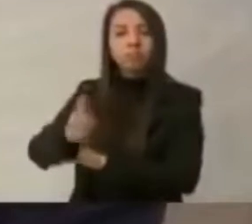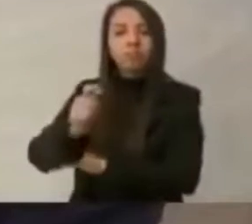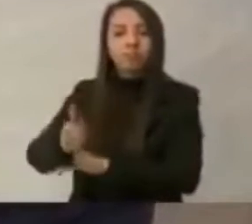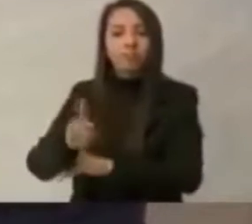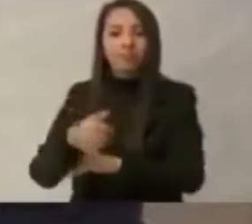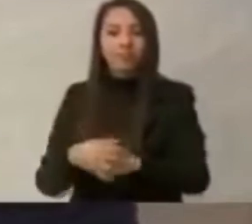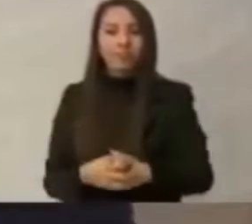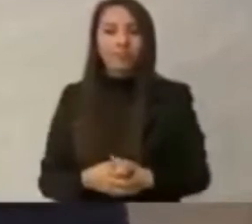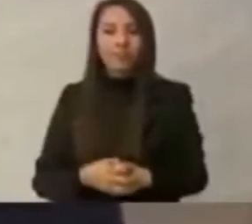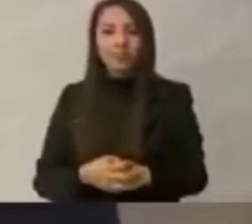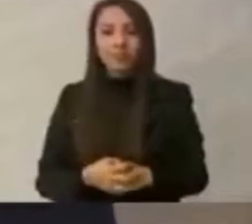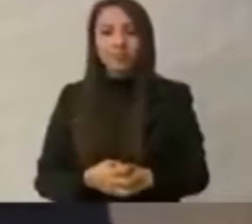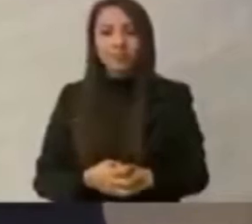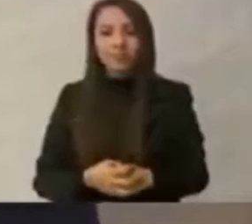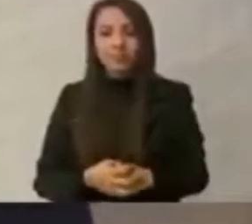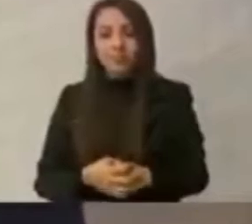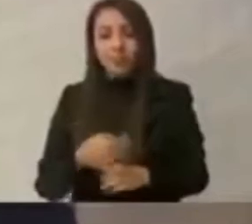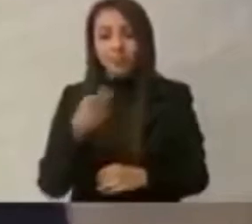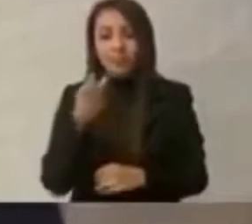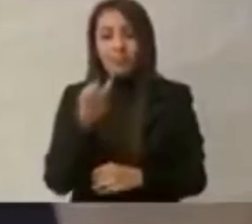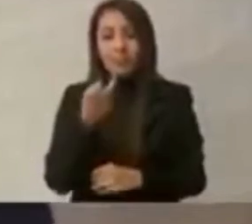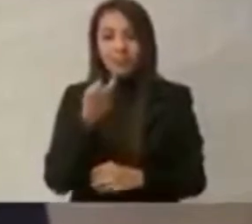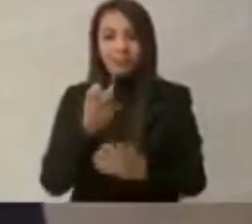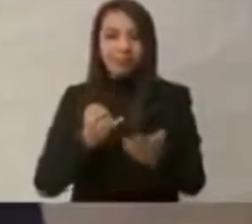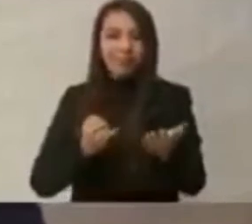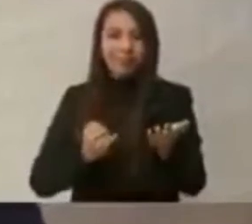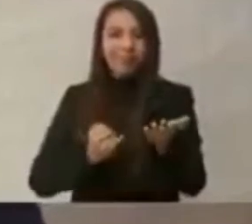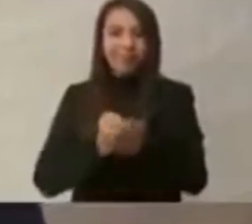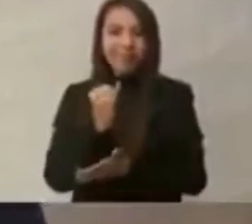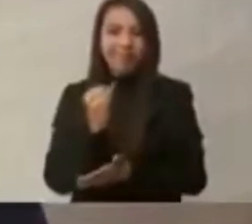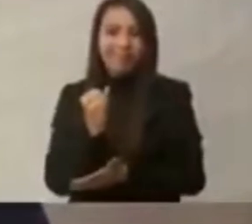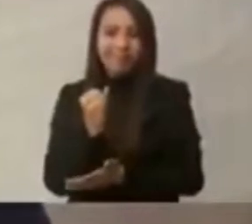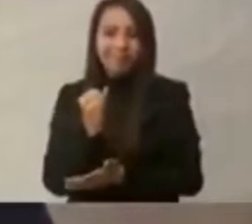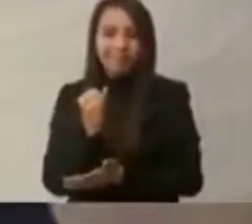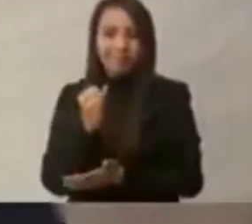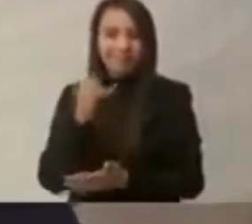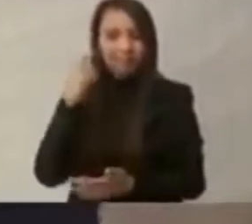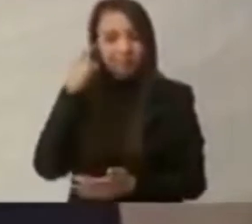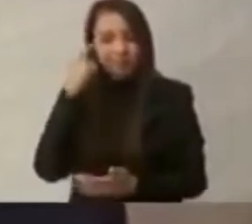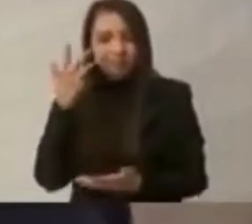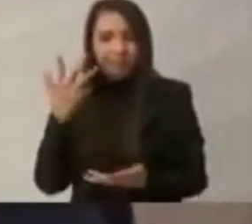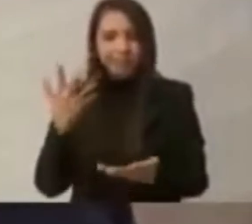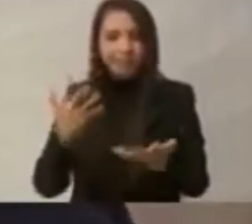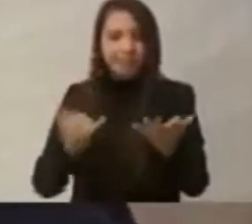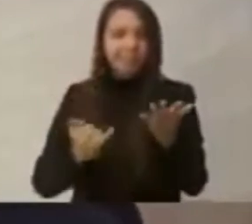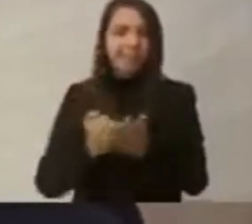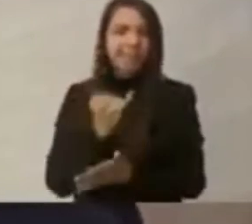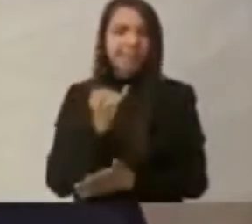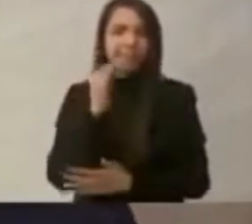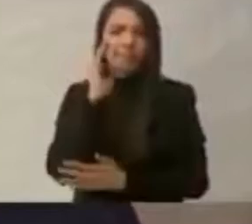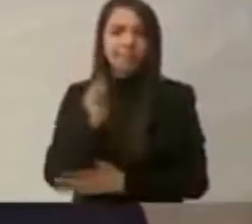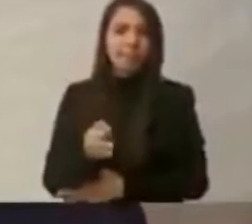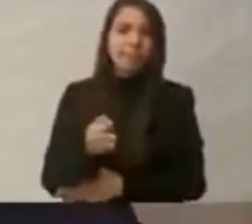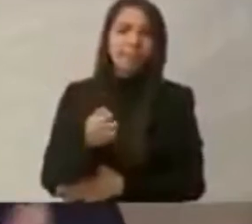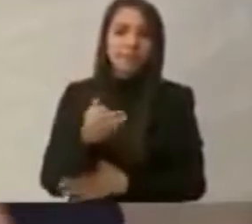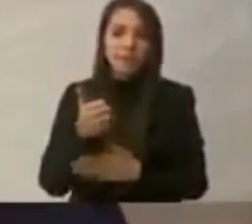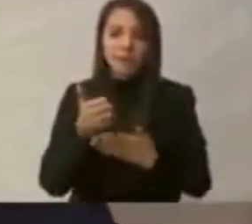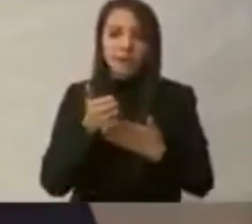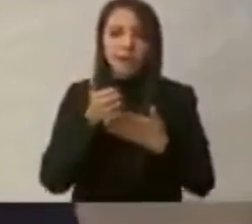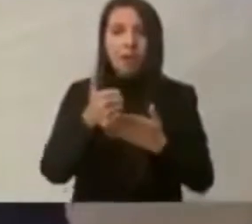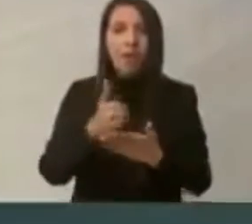Esto y la decisión que tomamos de ayudar de abajo hacia